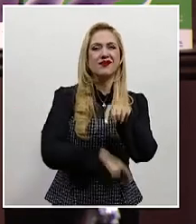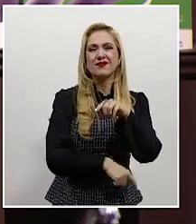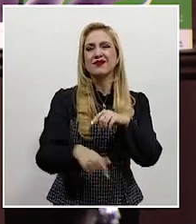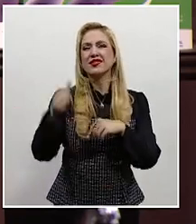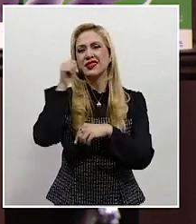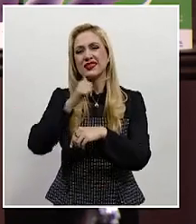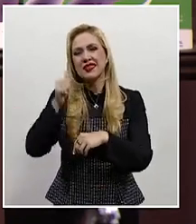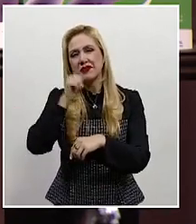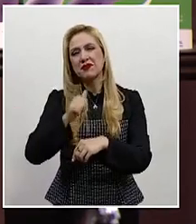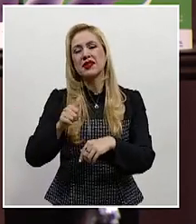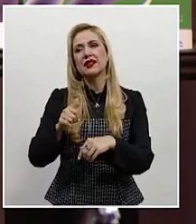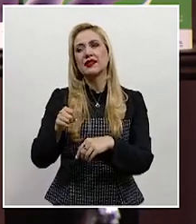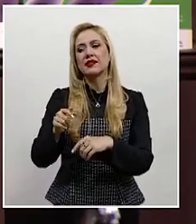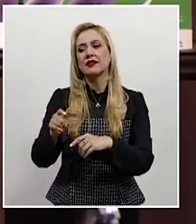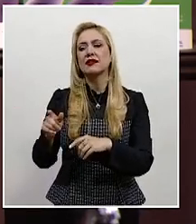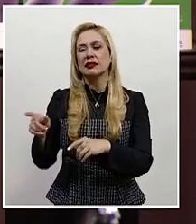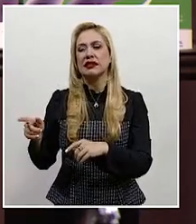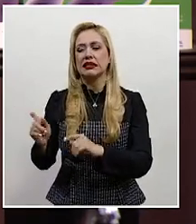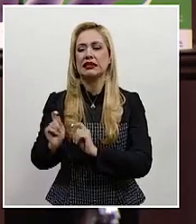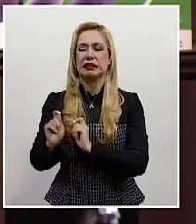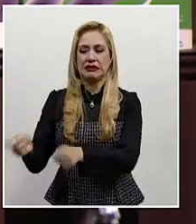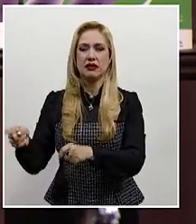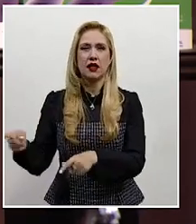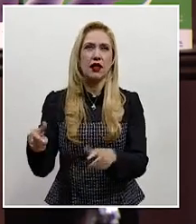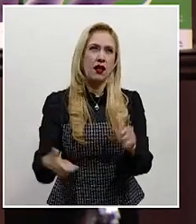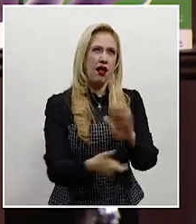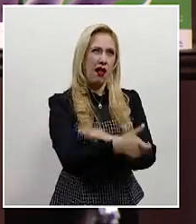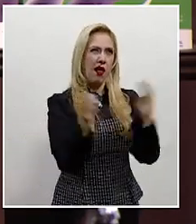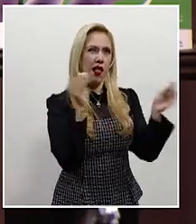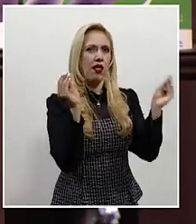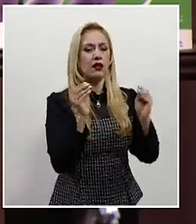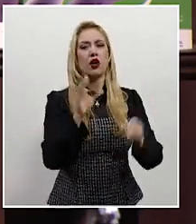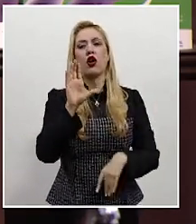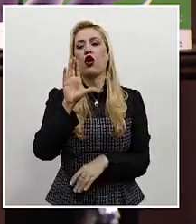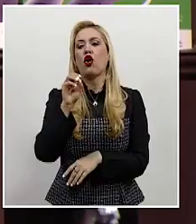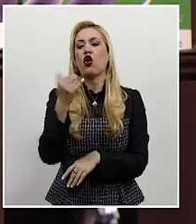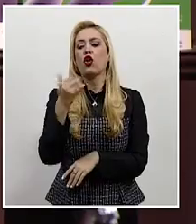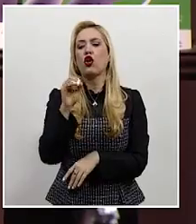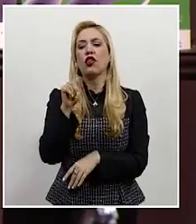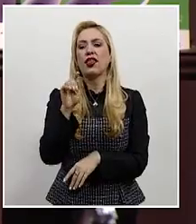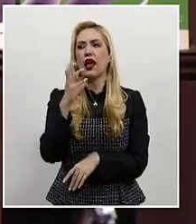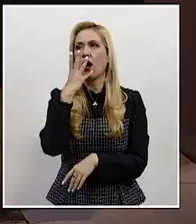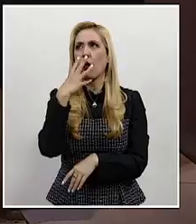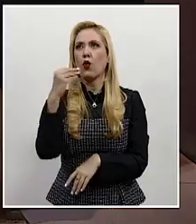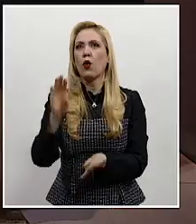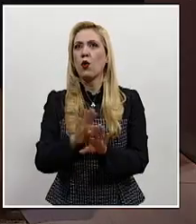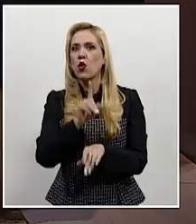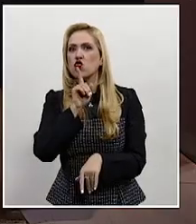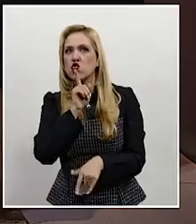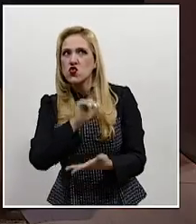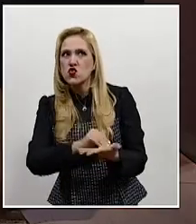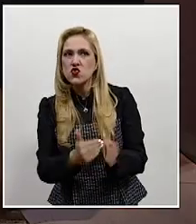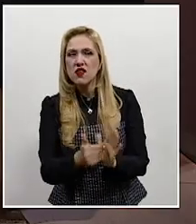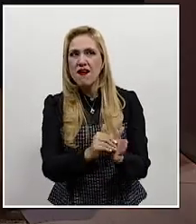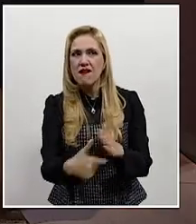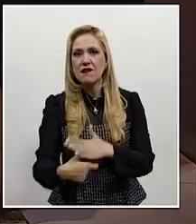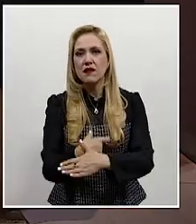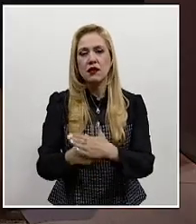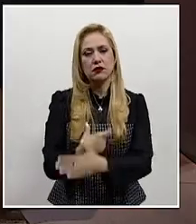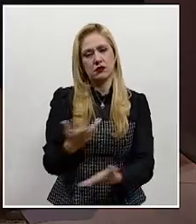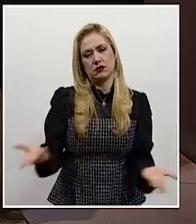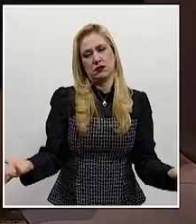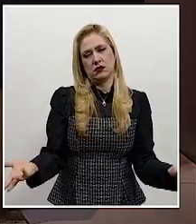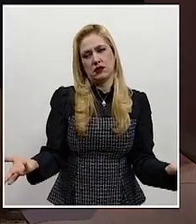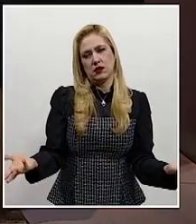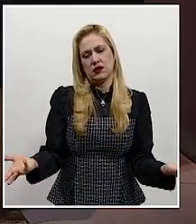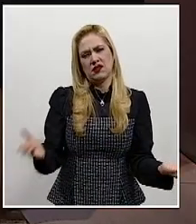al famoso coyotaje que secuestró la justicia en nuestro país. Que afectaba tanto, insisto, en los derechos de los trabajadores. Totalmente. ¿No? Se dijo